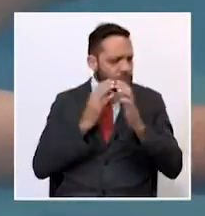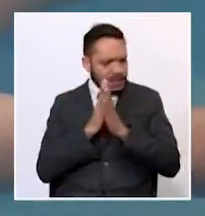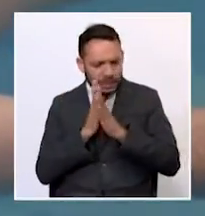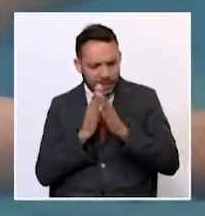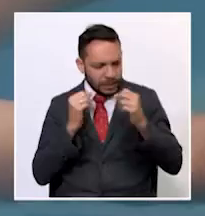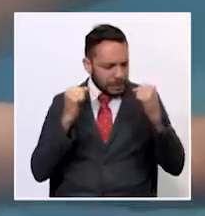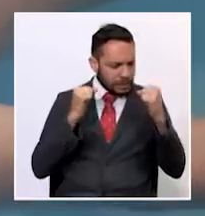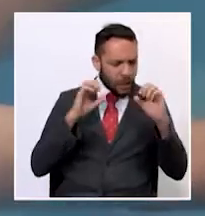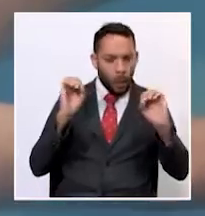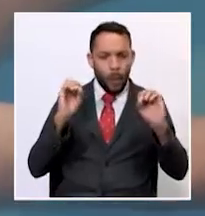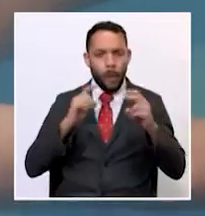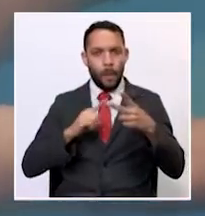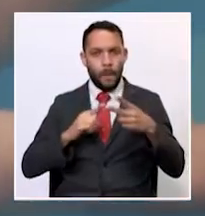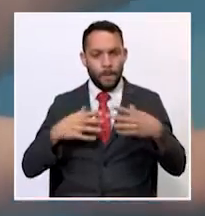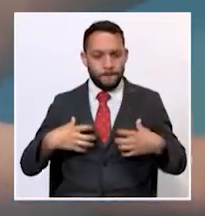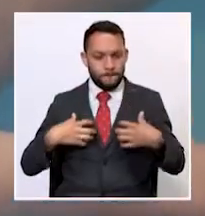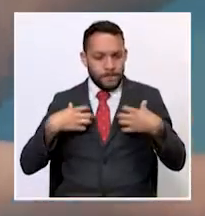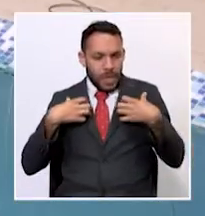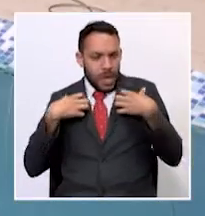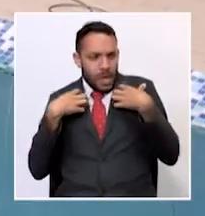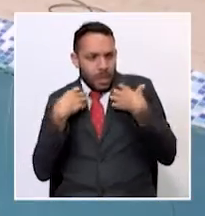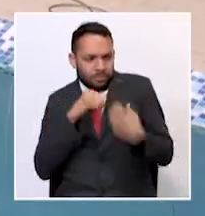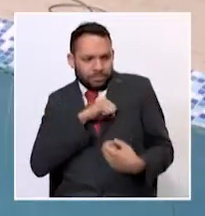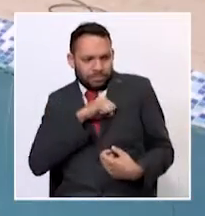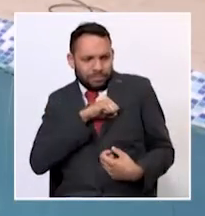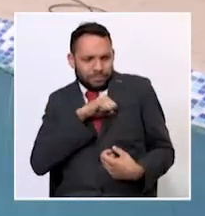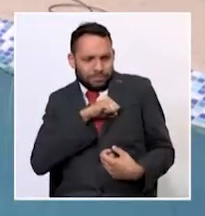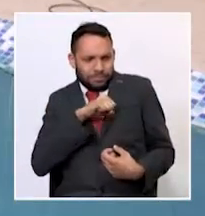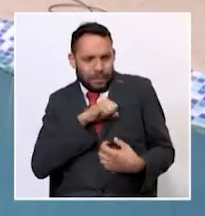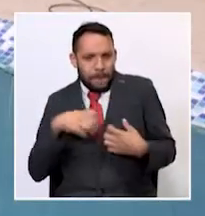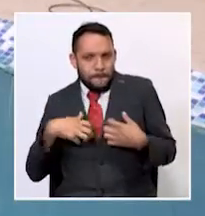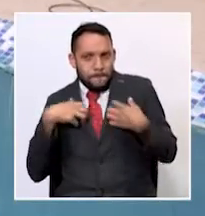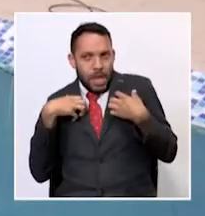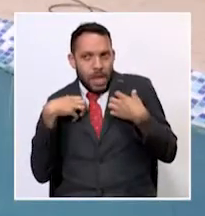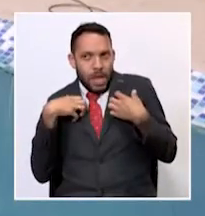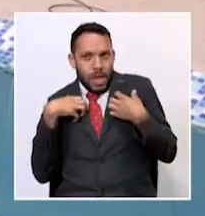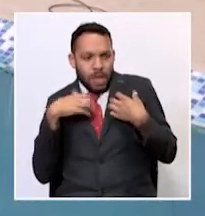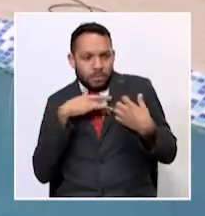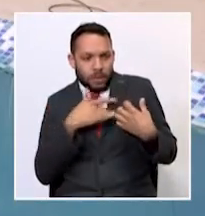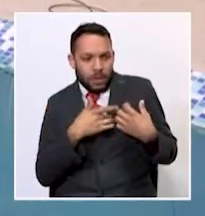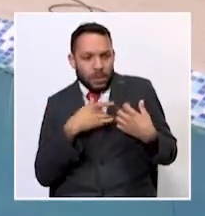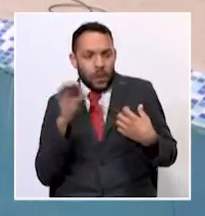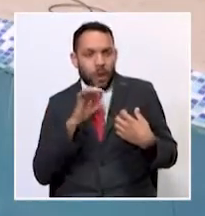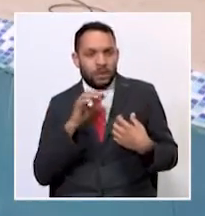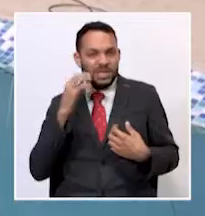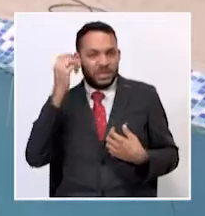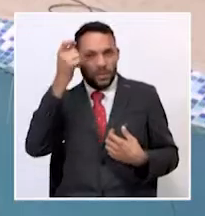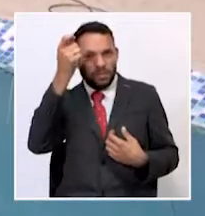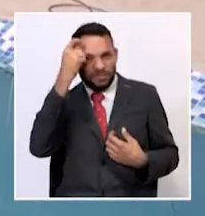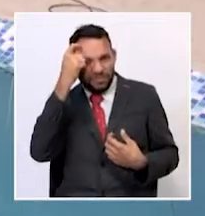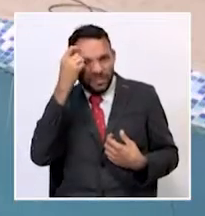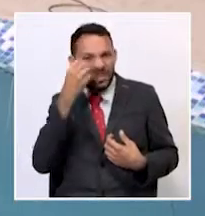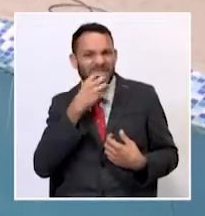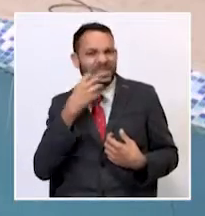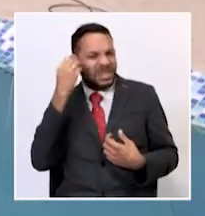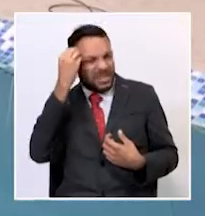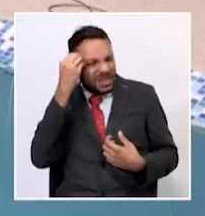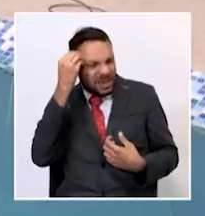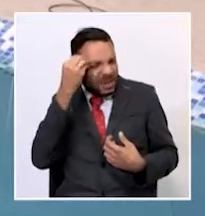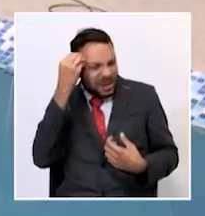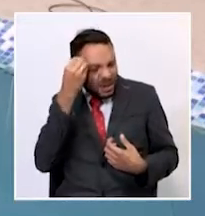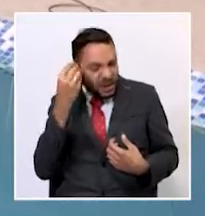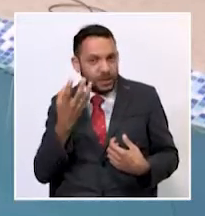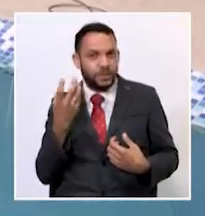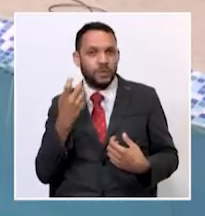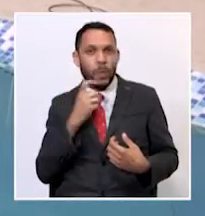problemas de sustos, de miedos, pacientes con problemas del alma. Es decir, ¿Sí? que se hace psicoterapia en el agua.